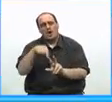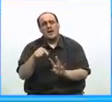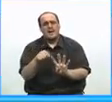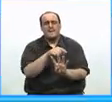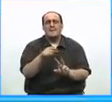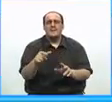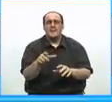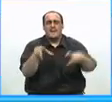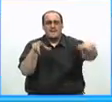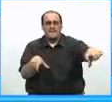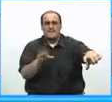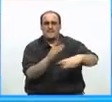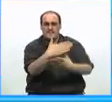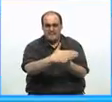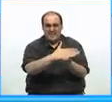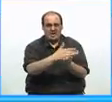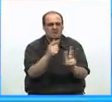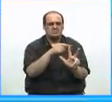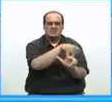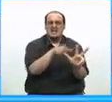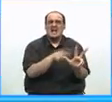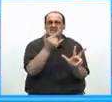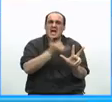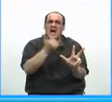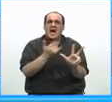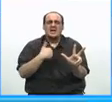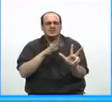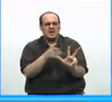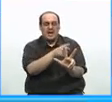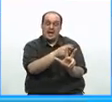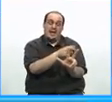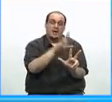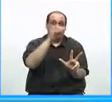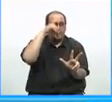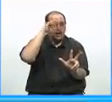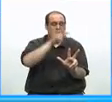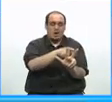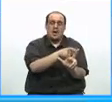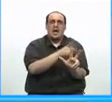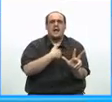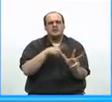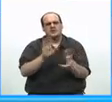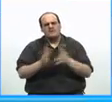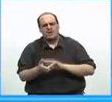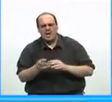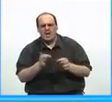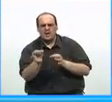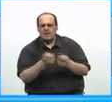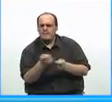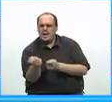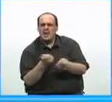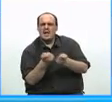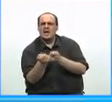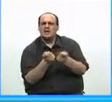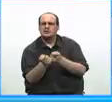tres entonces eh quizás la elaboración es es un poco menor es un poco más escasa entonces cuesta